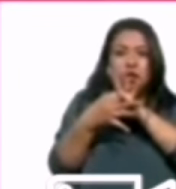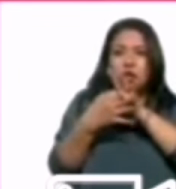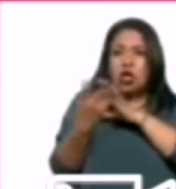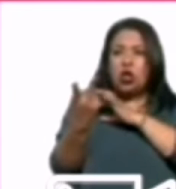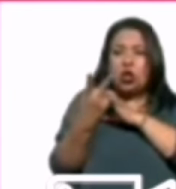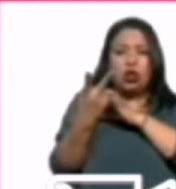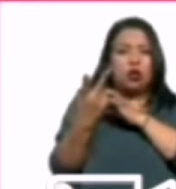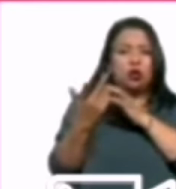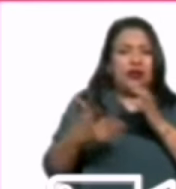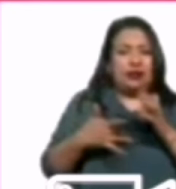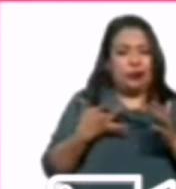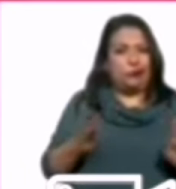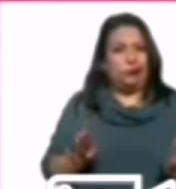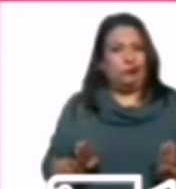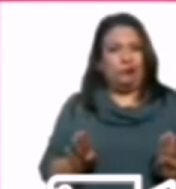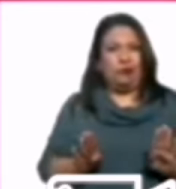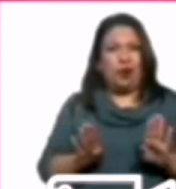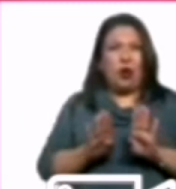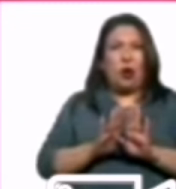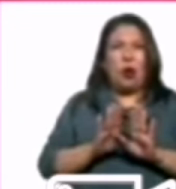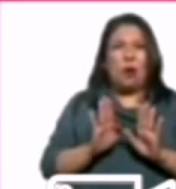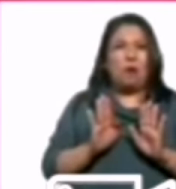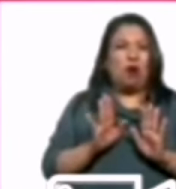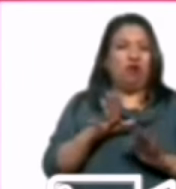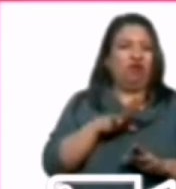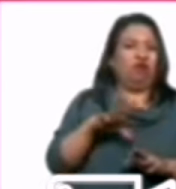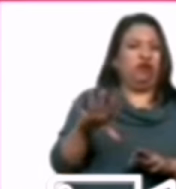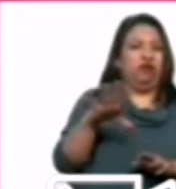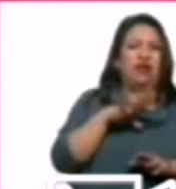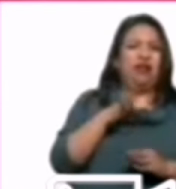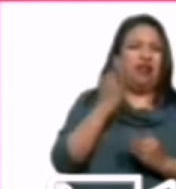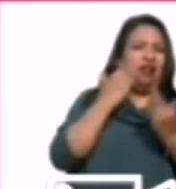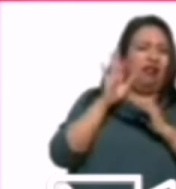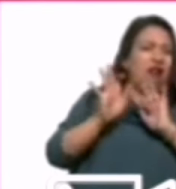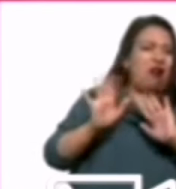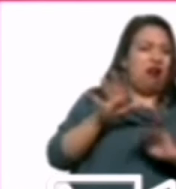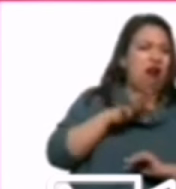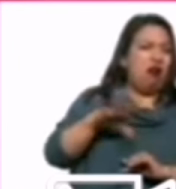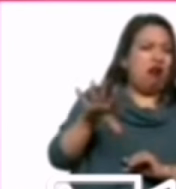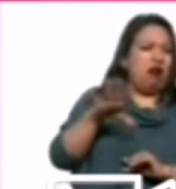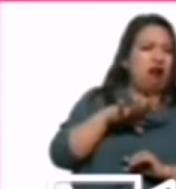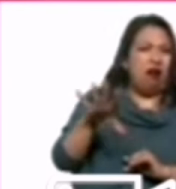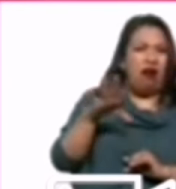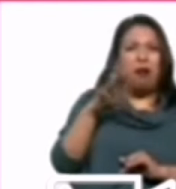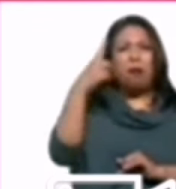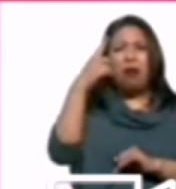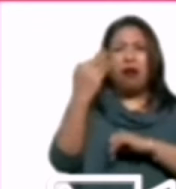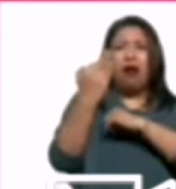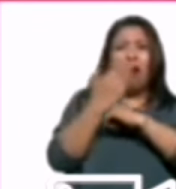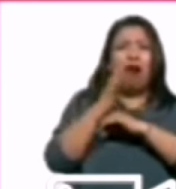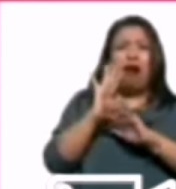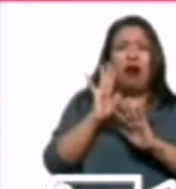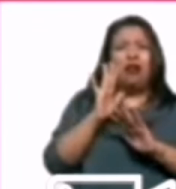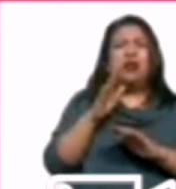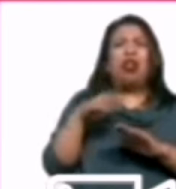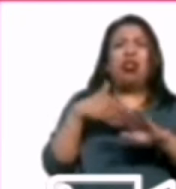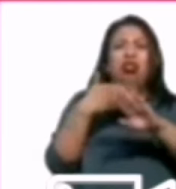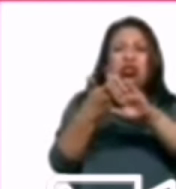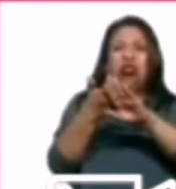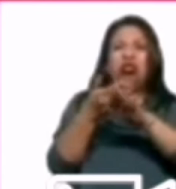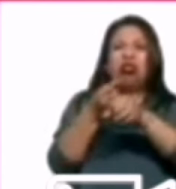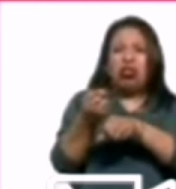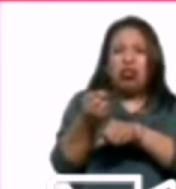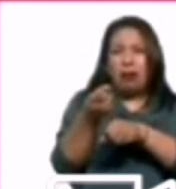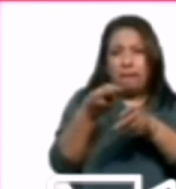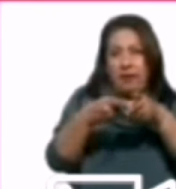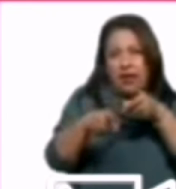empiezan a comportarse de una manera animalesca para no sentirse amados, para no tener un refugio, y se empiezan a lastimar.